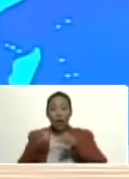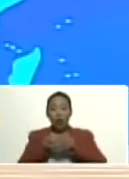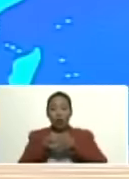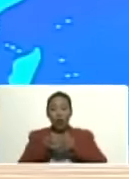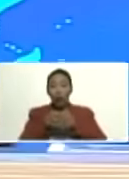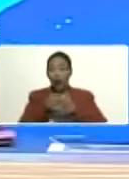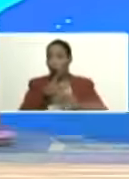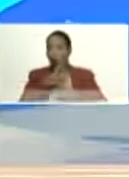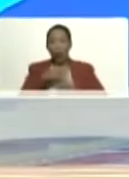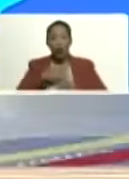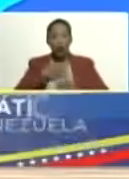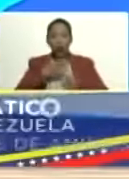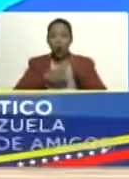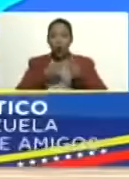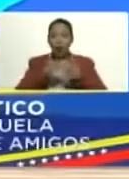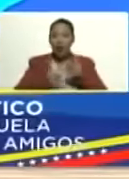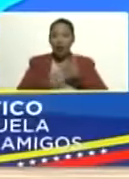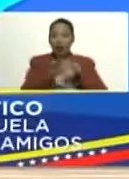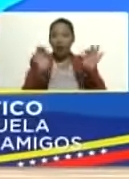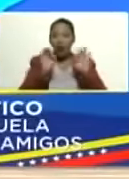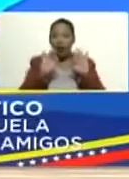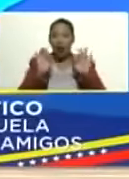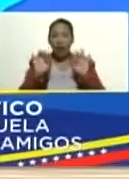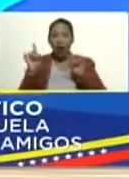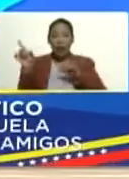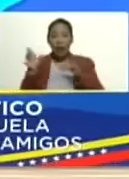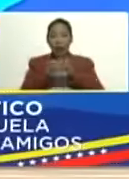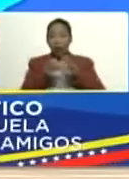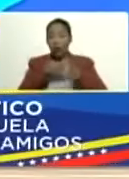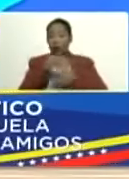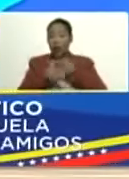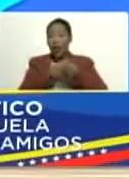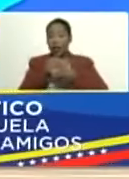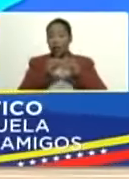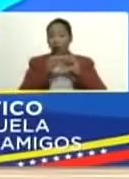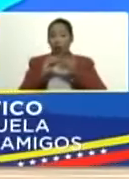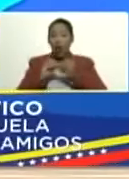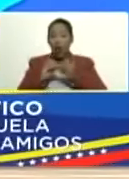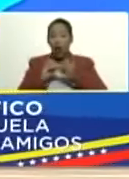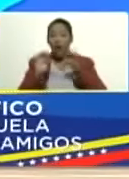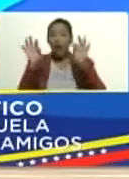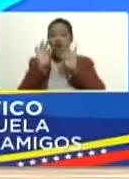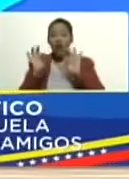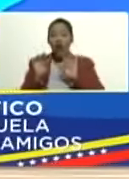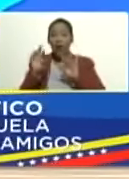avanzó. Esa comisión se conformó con el método Raulí,